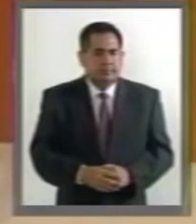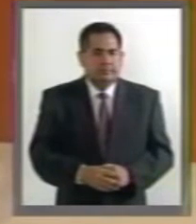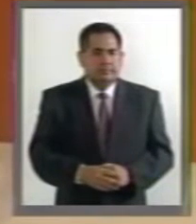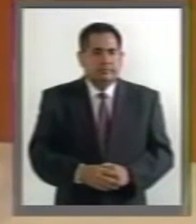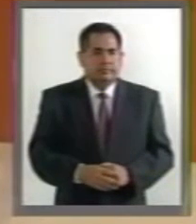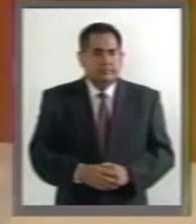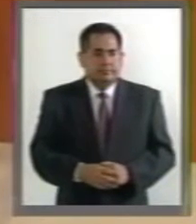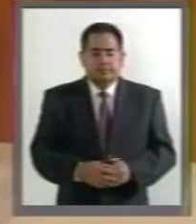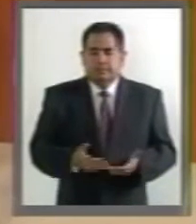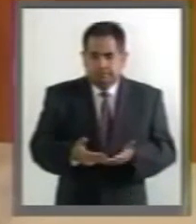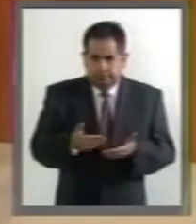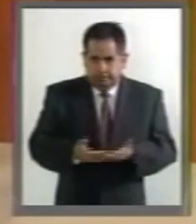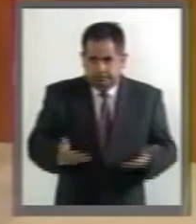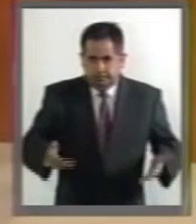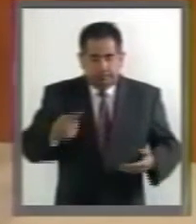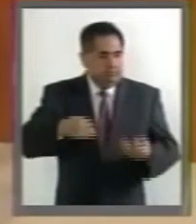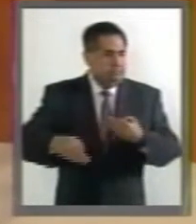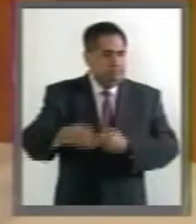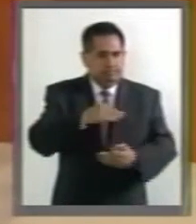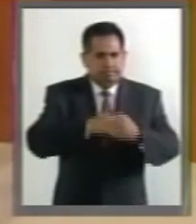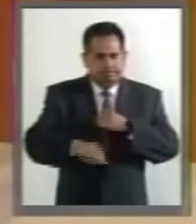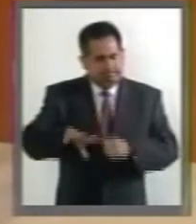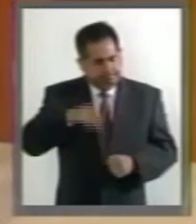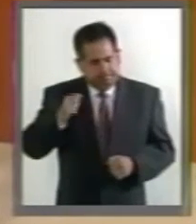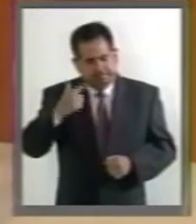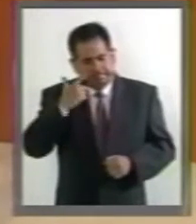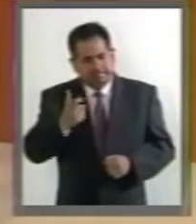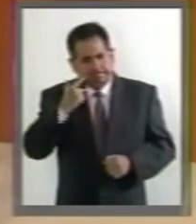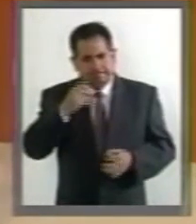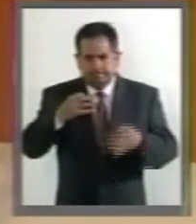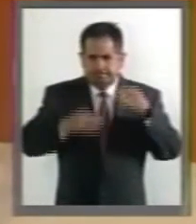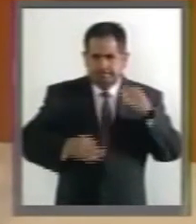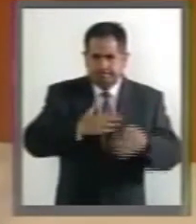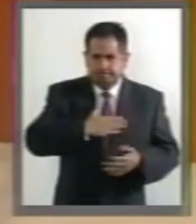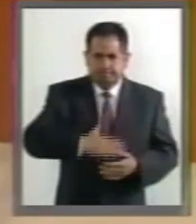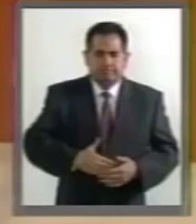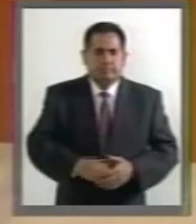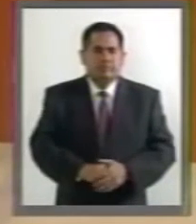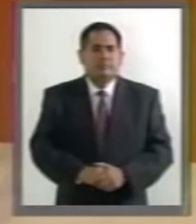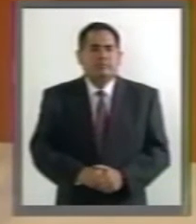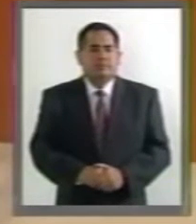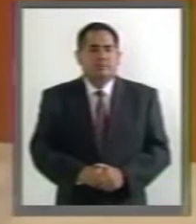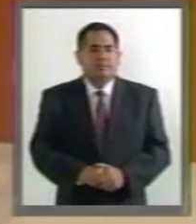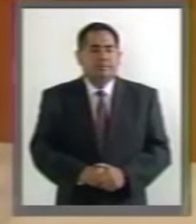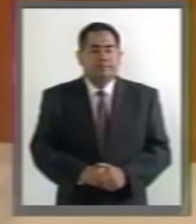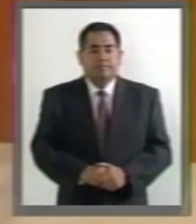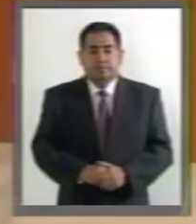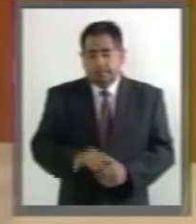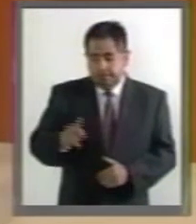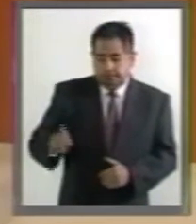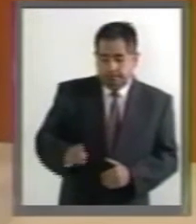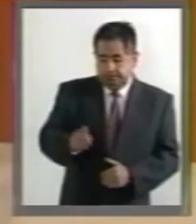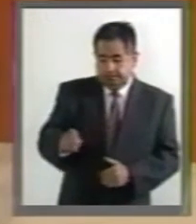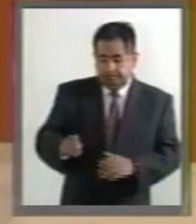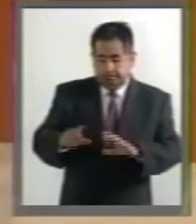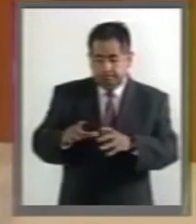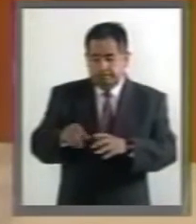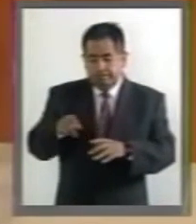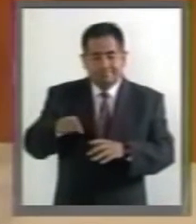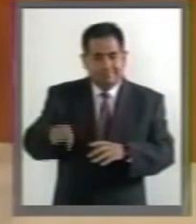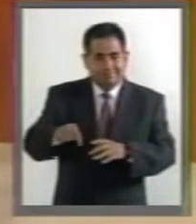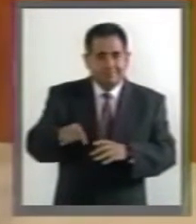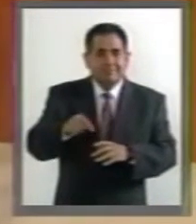aquí estamos todos para luchar por la justicia. Los pueblos donde se ha extraído el